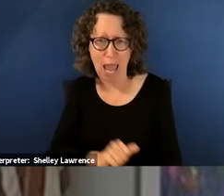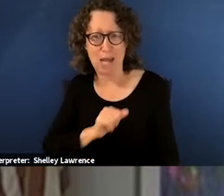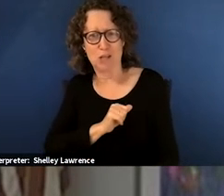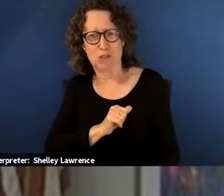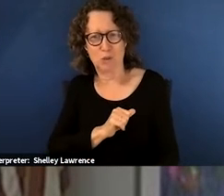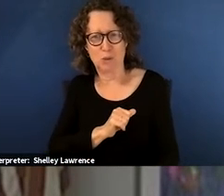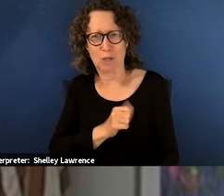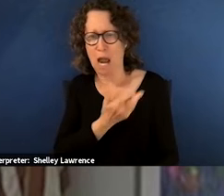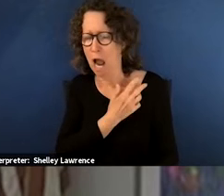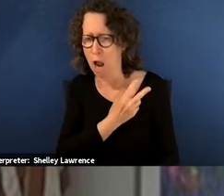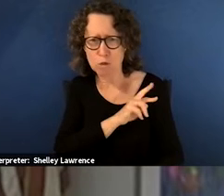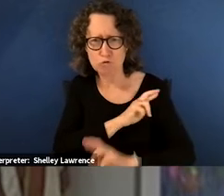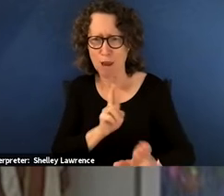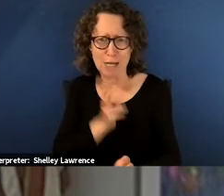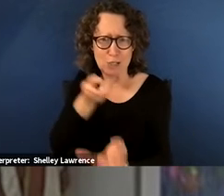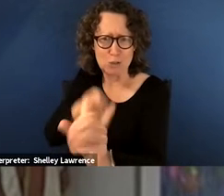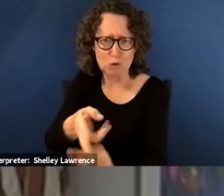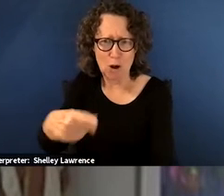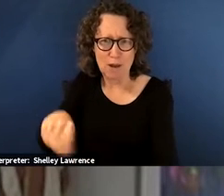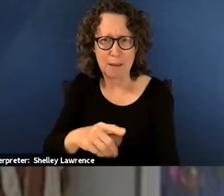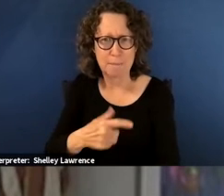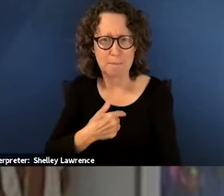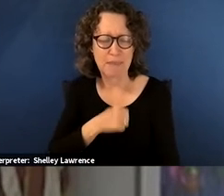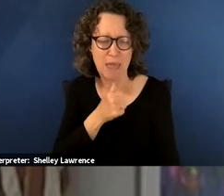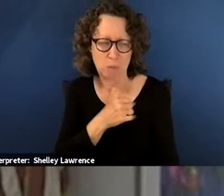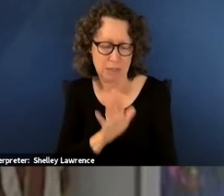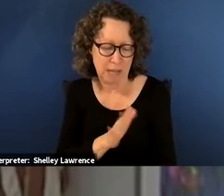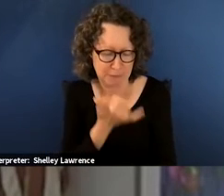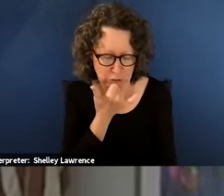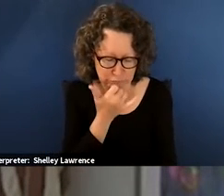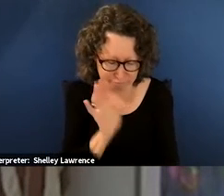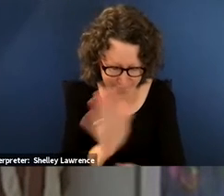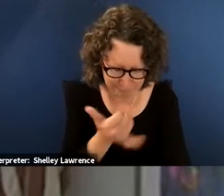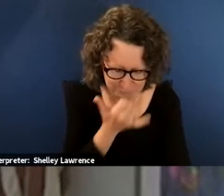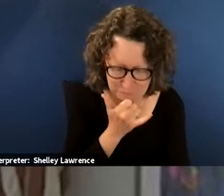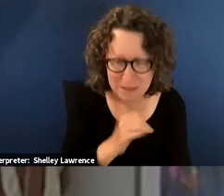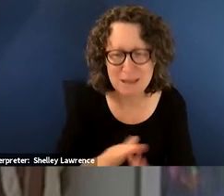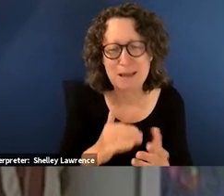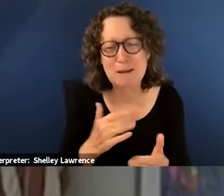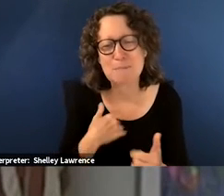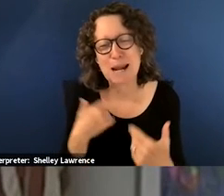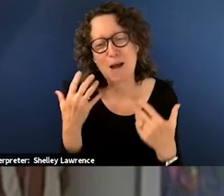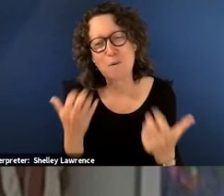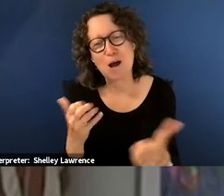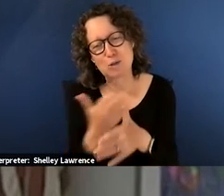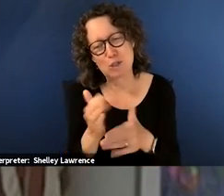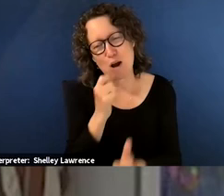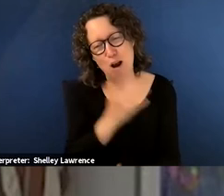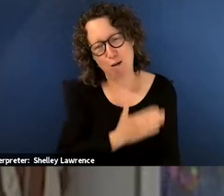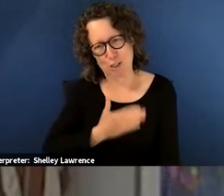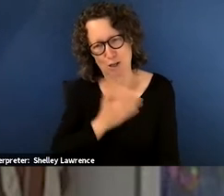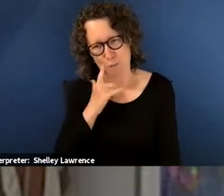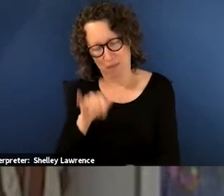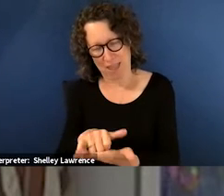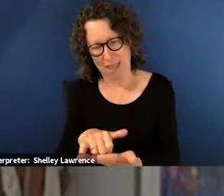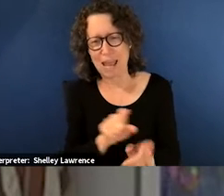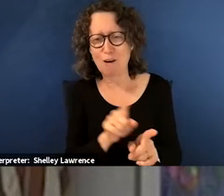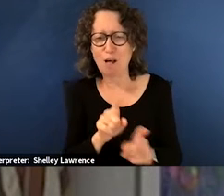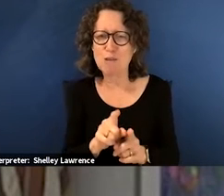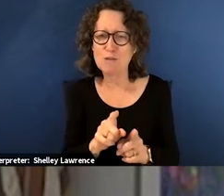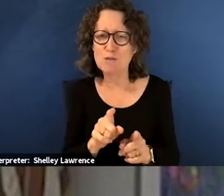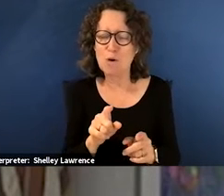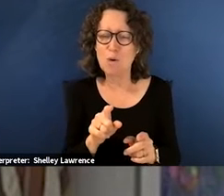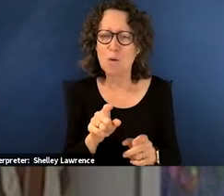la de Ford, ya estaba lista para ponerme a hablar con ellas, pero eso no sería muy apropiado. Así que quiero compartir mi apreciación